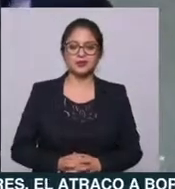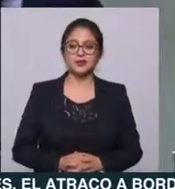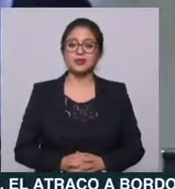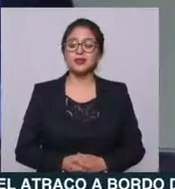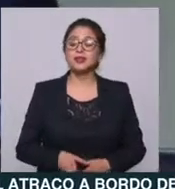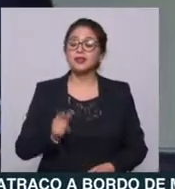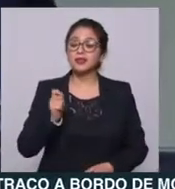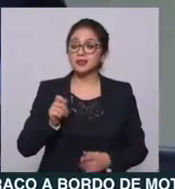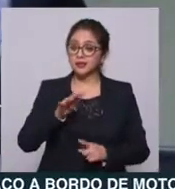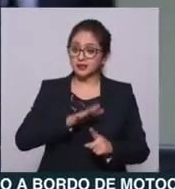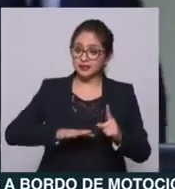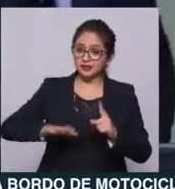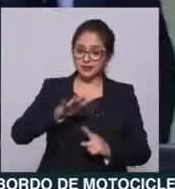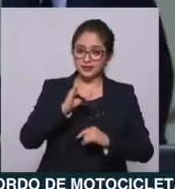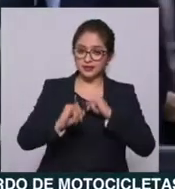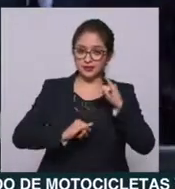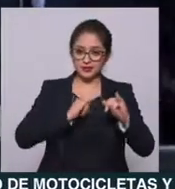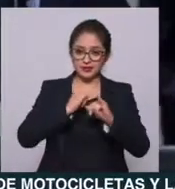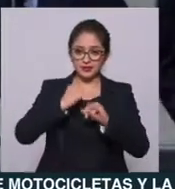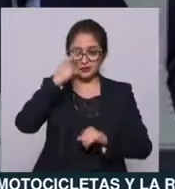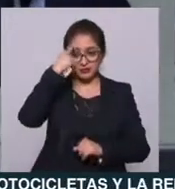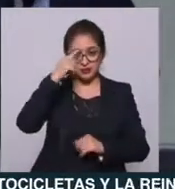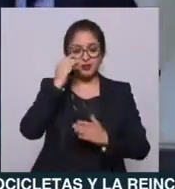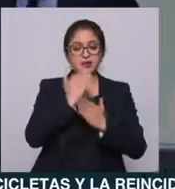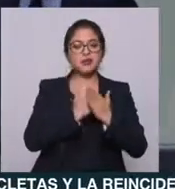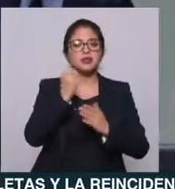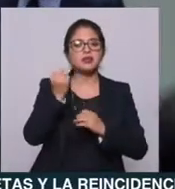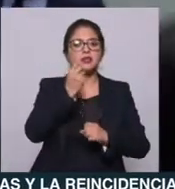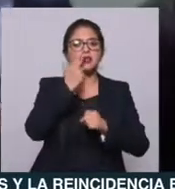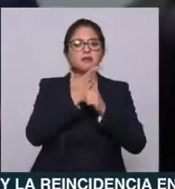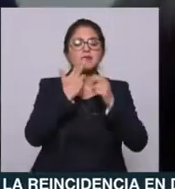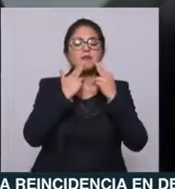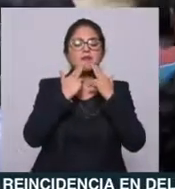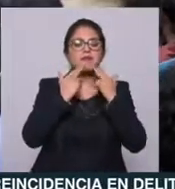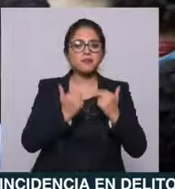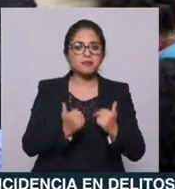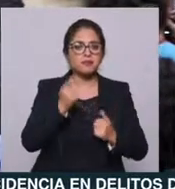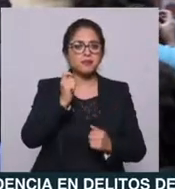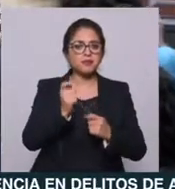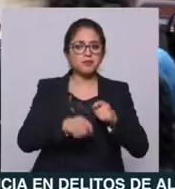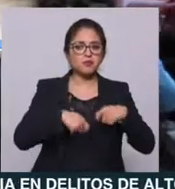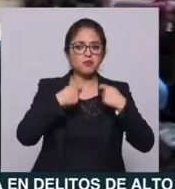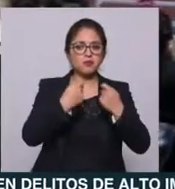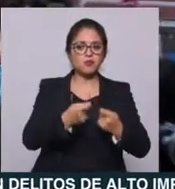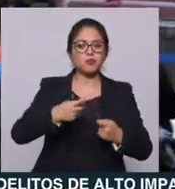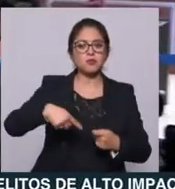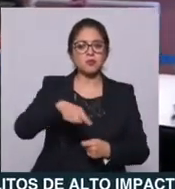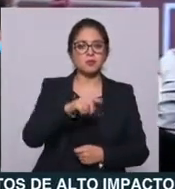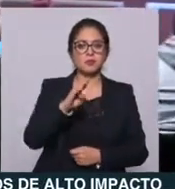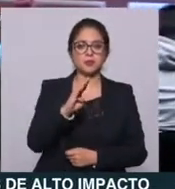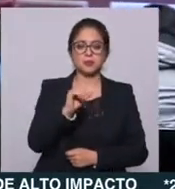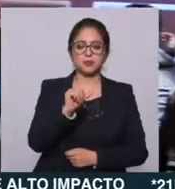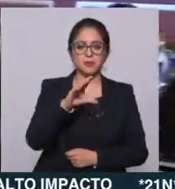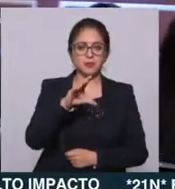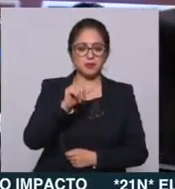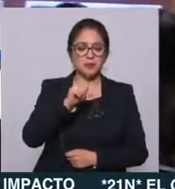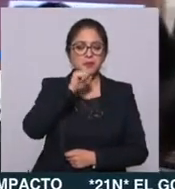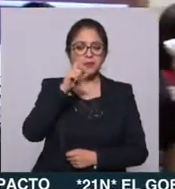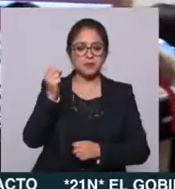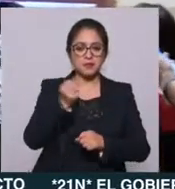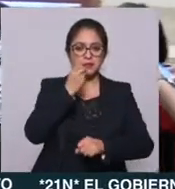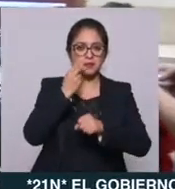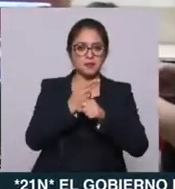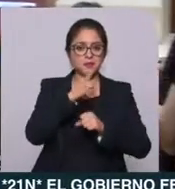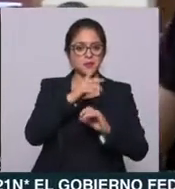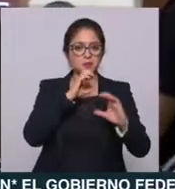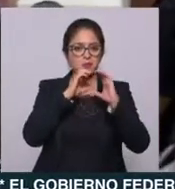En medio de un contexto internacional de desaceleración económica, la Secretaría de Hacienda y Crédito Público, la Unidad de Banca de Desarrollo y la Secretaría de